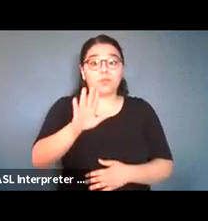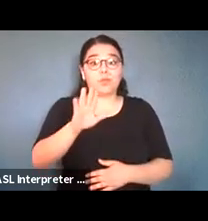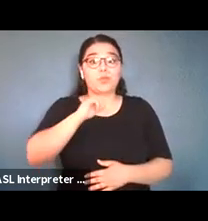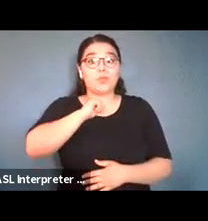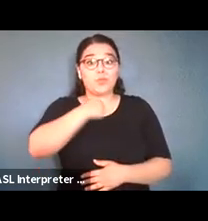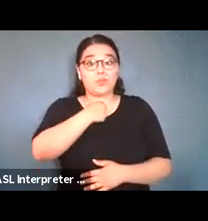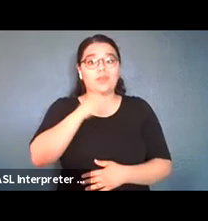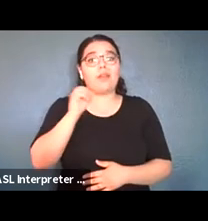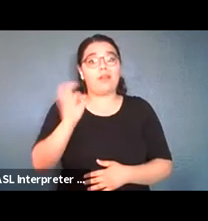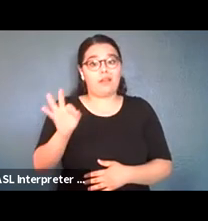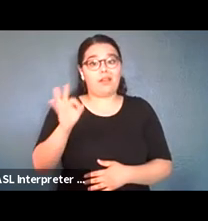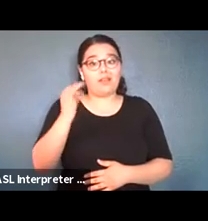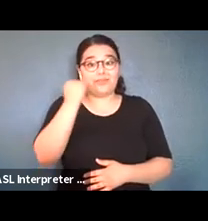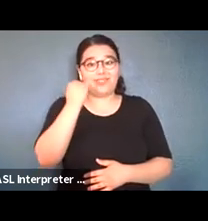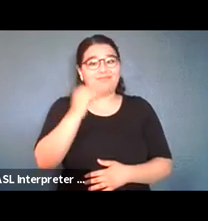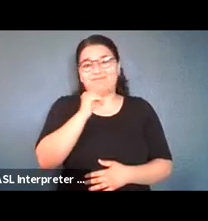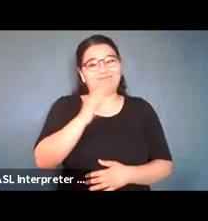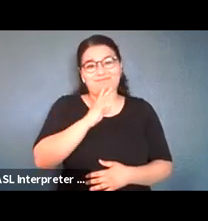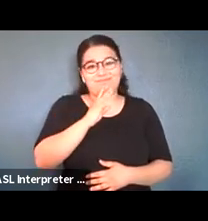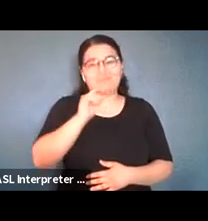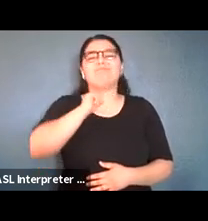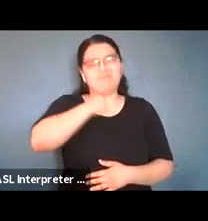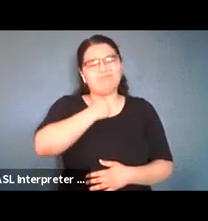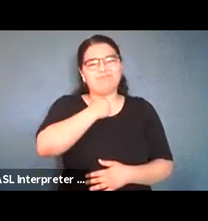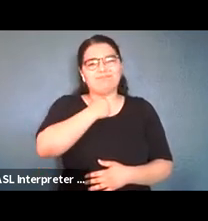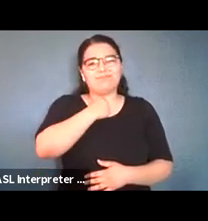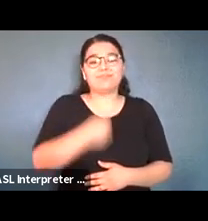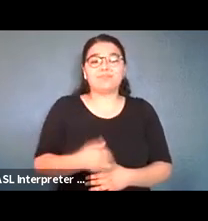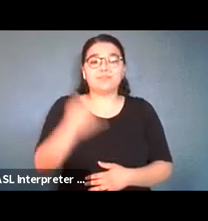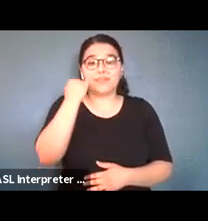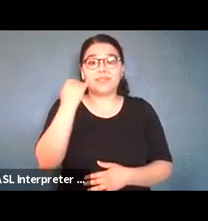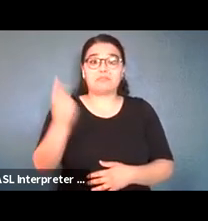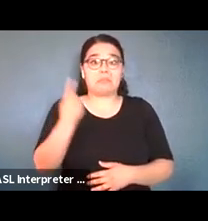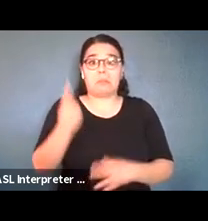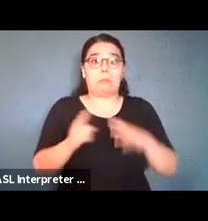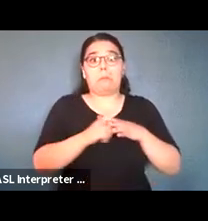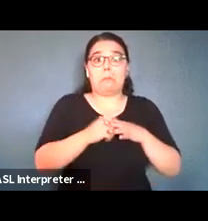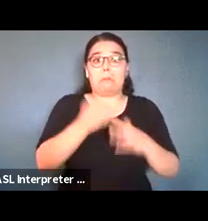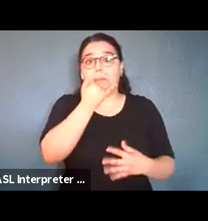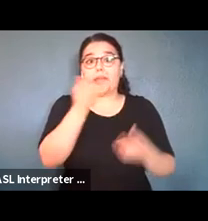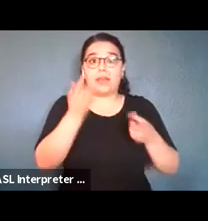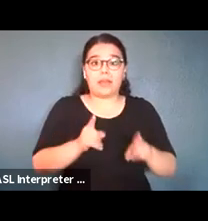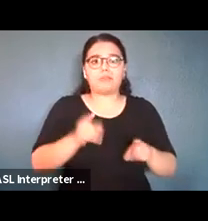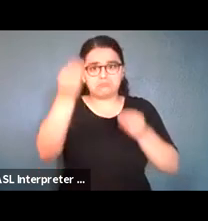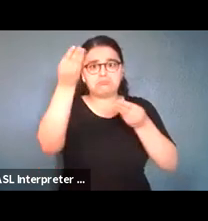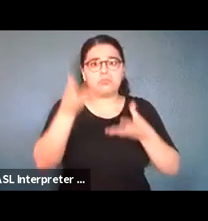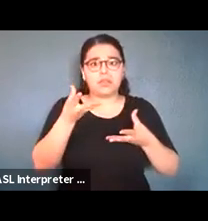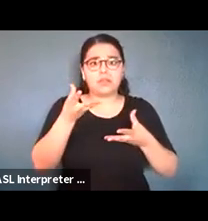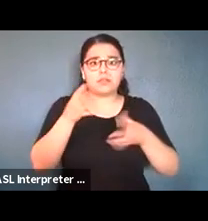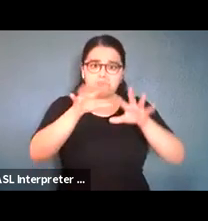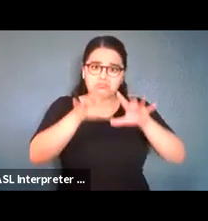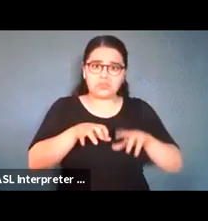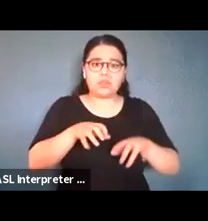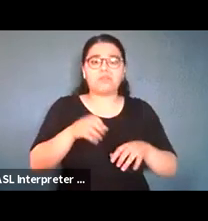cuando no estén hablando. Y si tienen algún problema con la interpretación, déjenos saber por el chat y a ver cómo le podemos